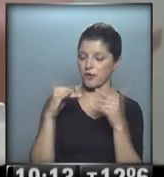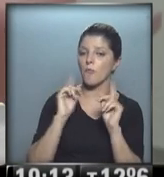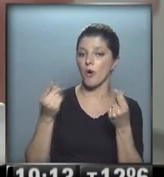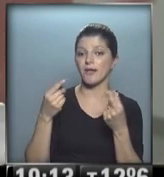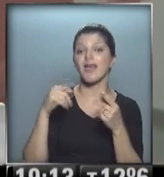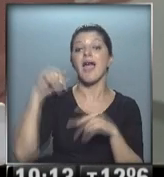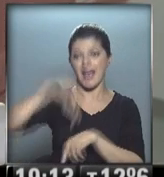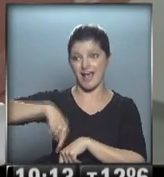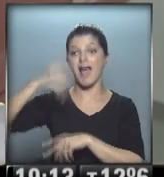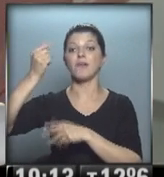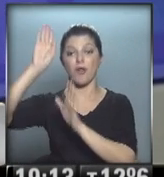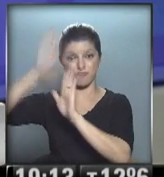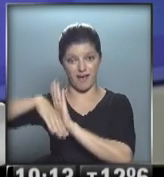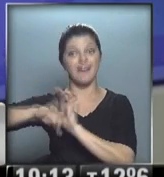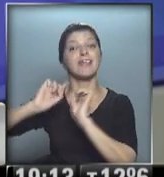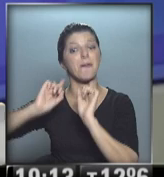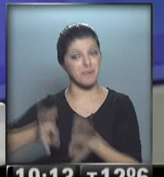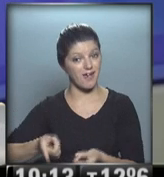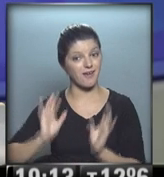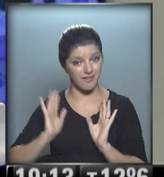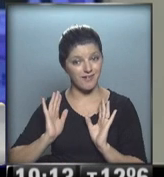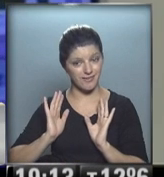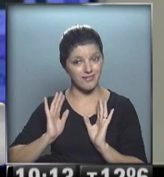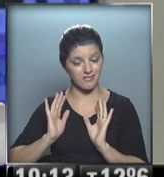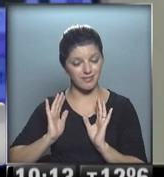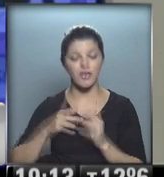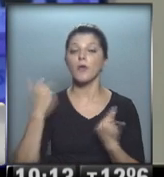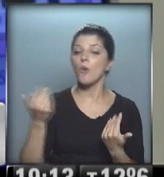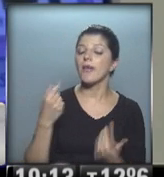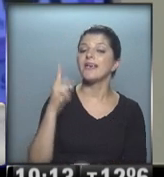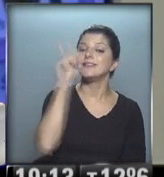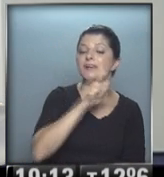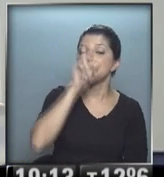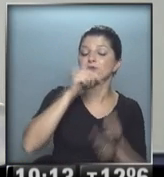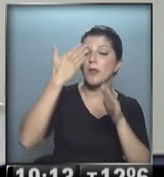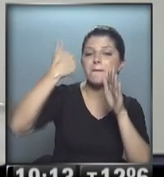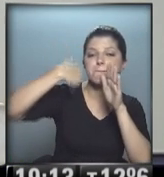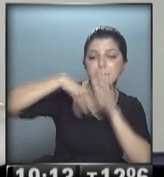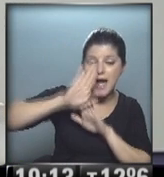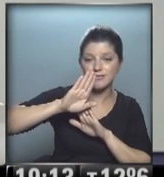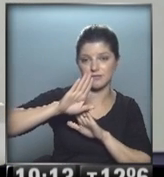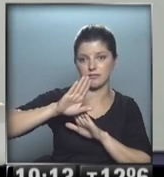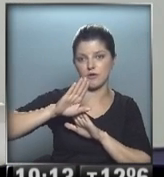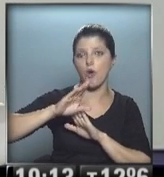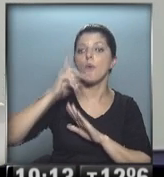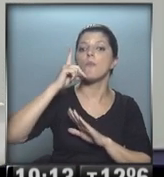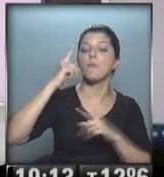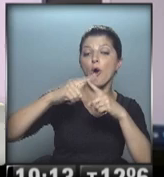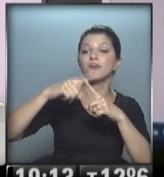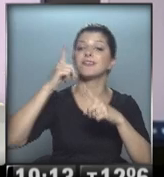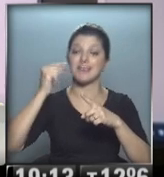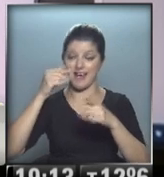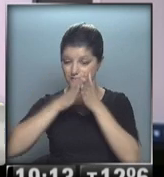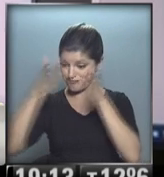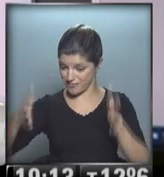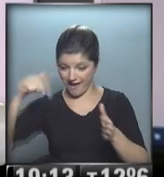los costos. Y se pueden estudiar más de 100 pacientes o tratar más de 100 pacientes por día. Esto